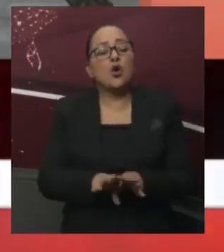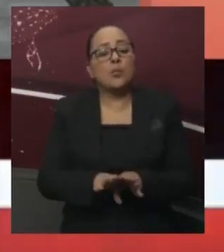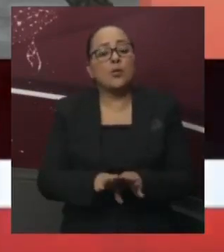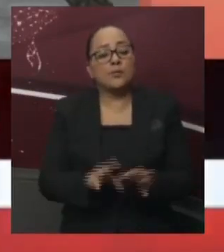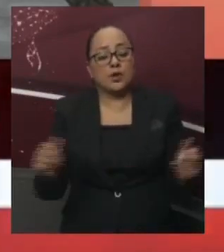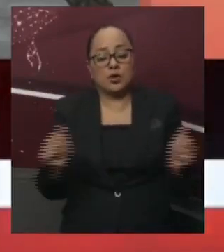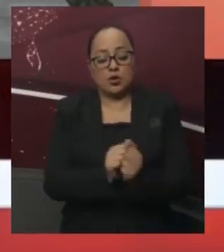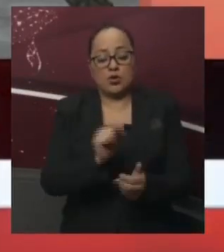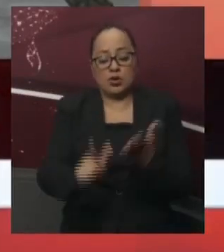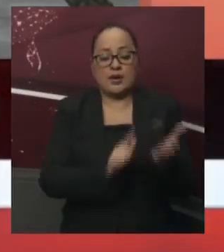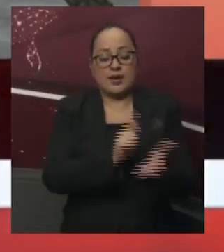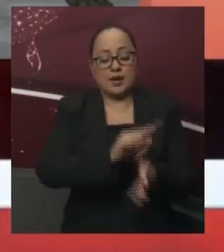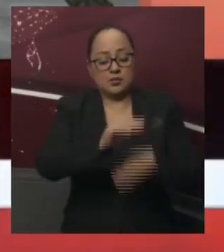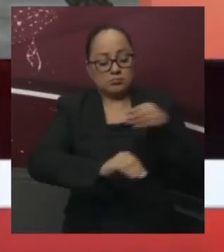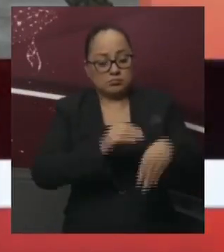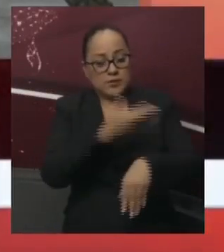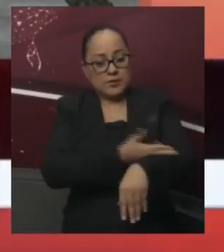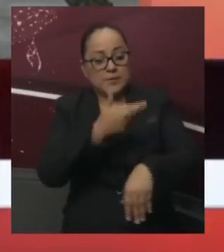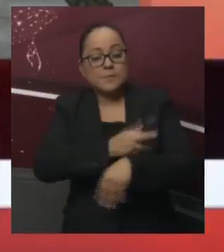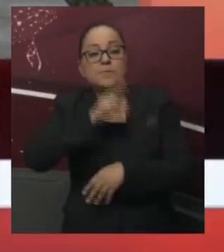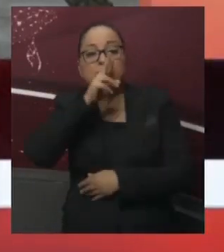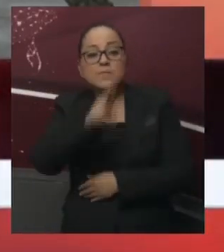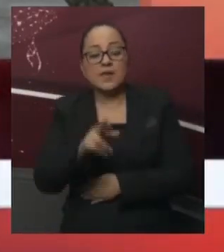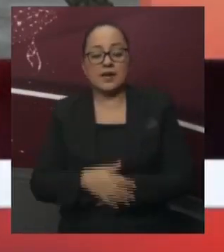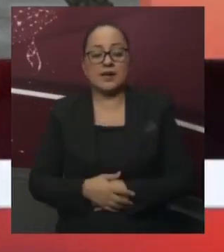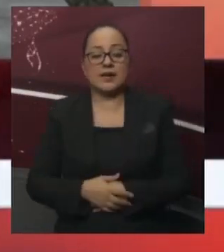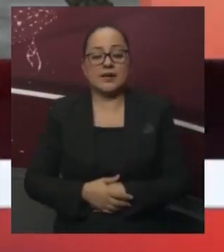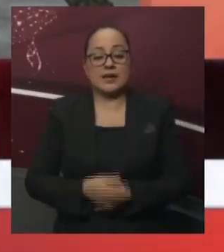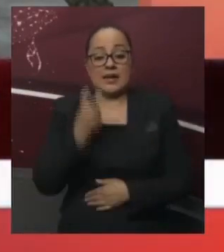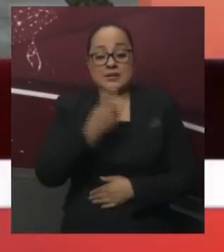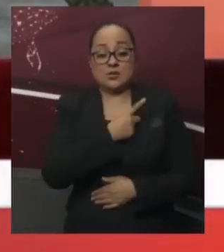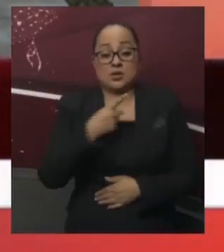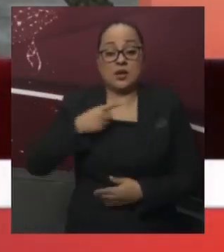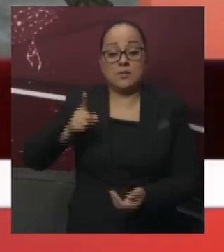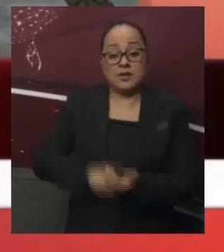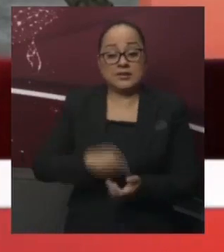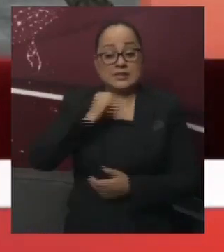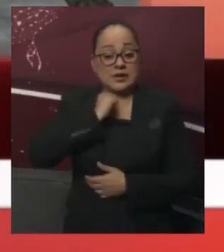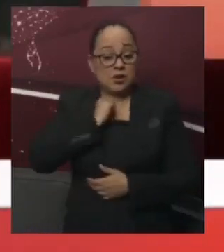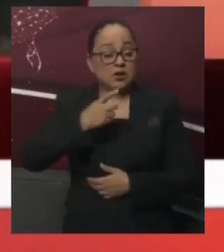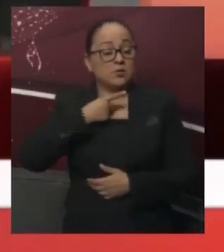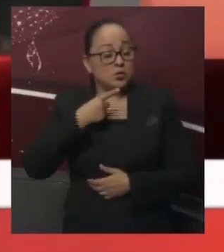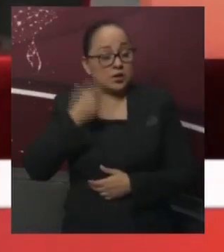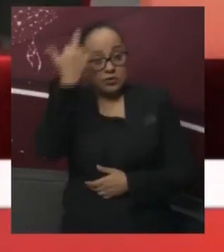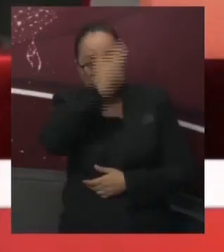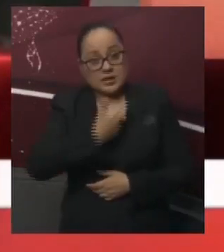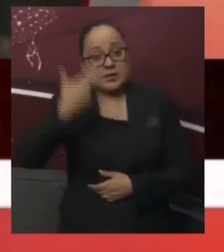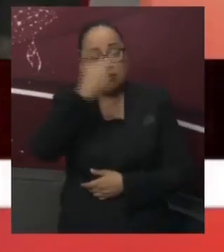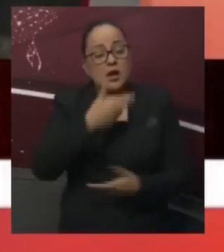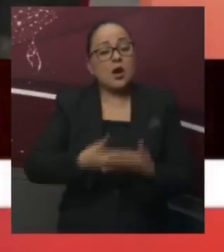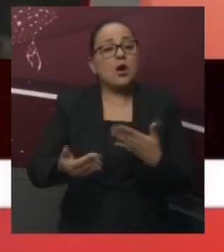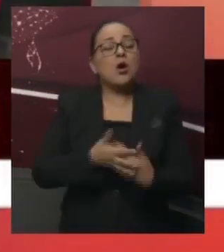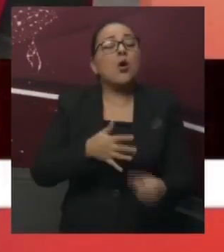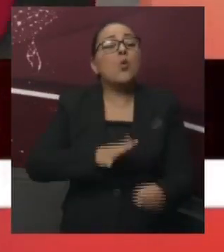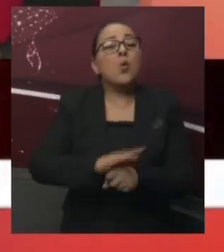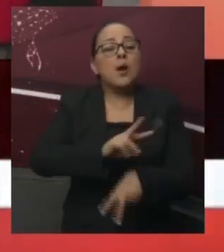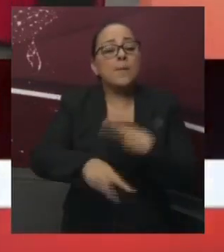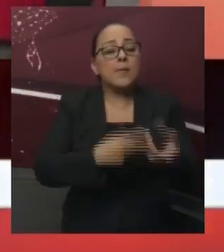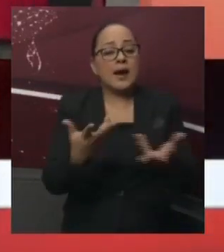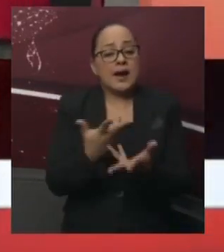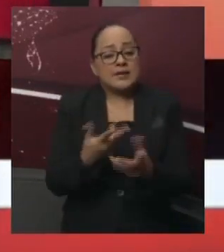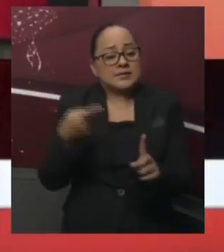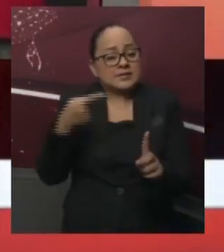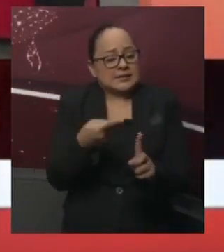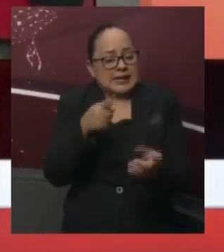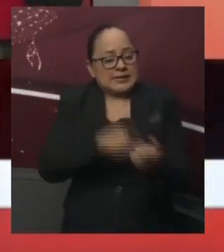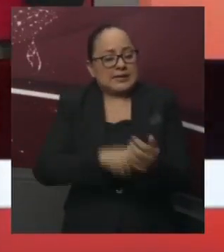legislativamente. Es algo que va a tener que pasar por la mesa de los legisladores, analizar qué vamos a hacer en cuestión de esa